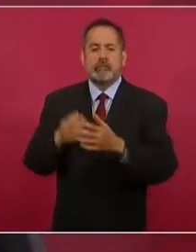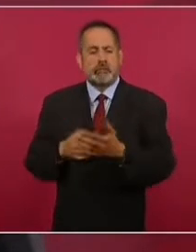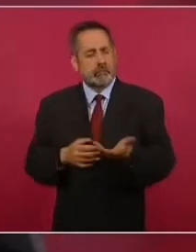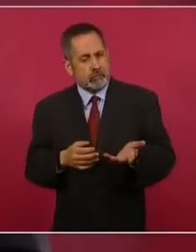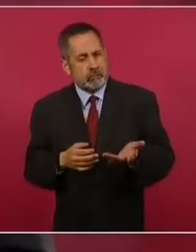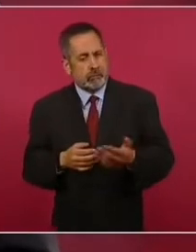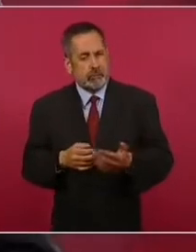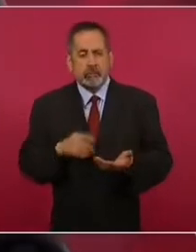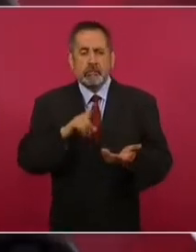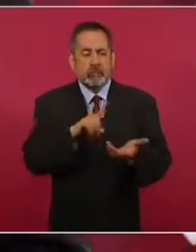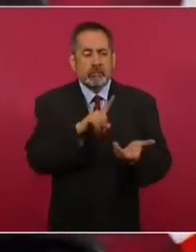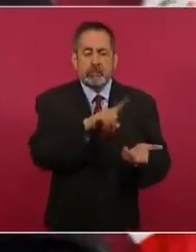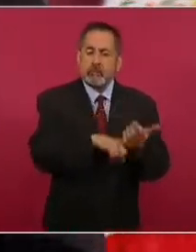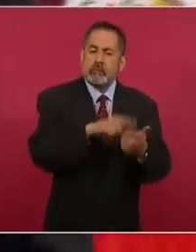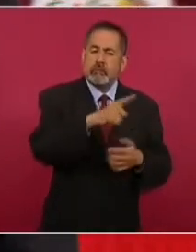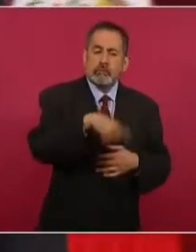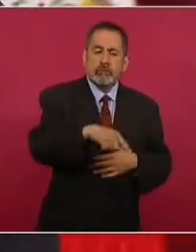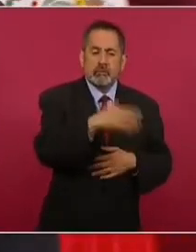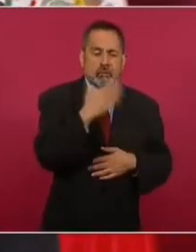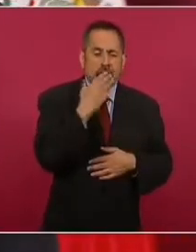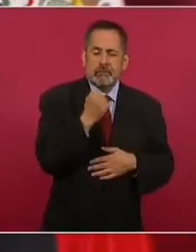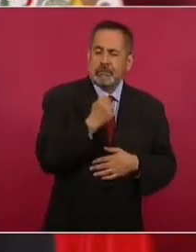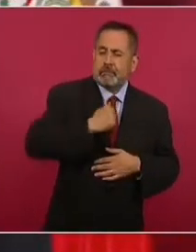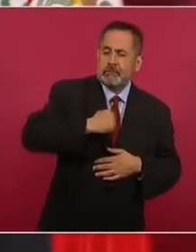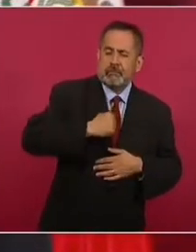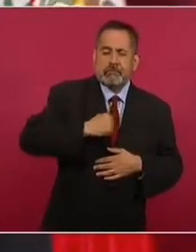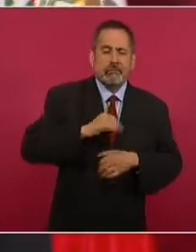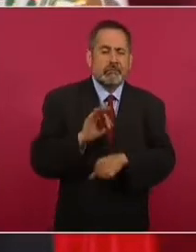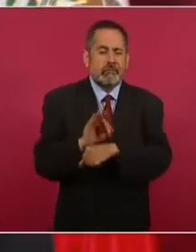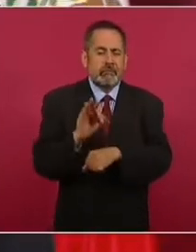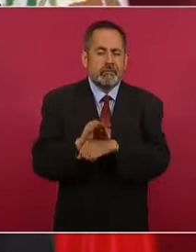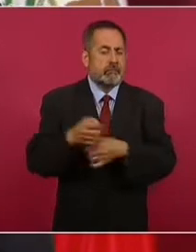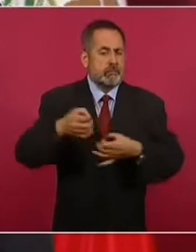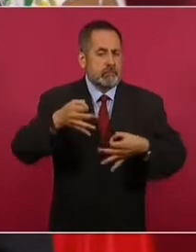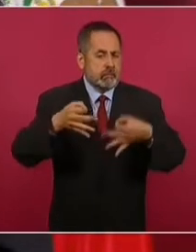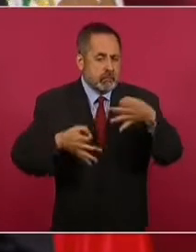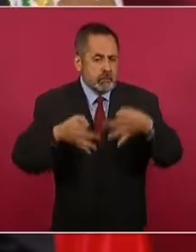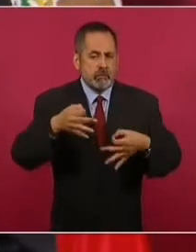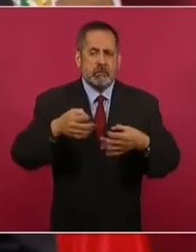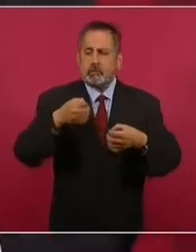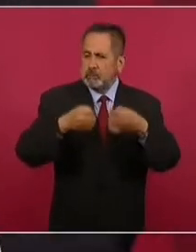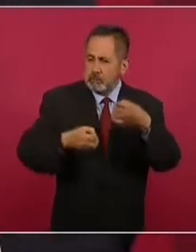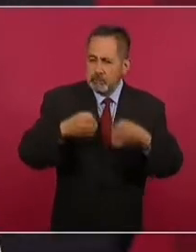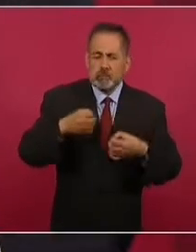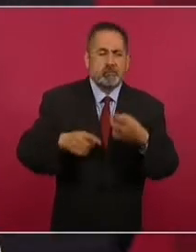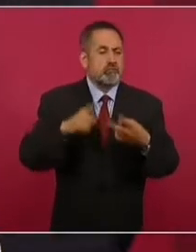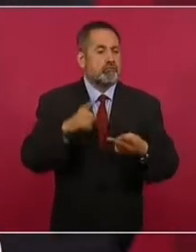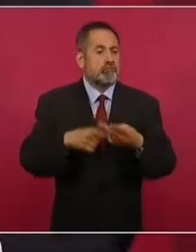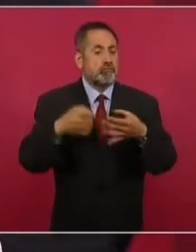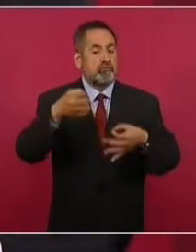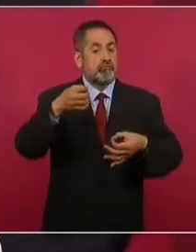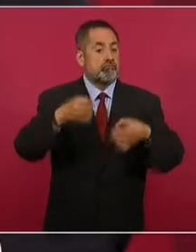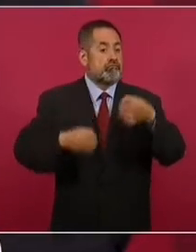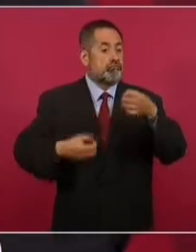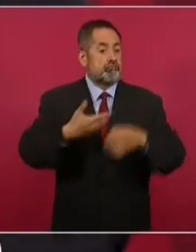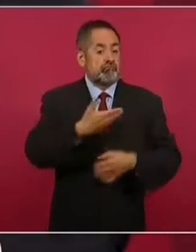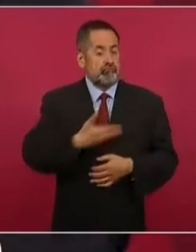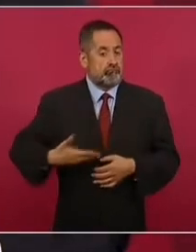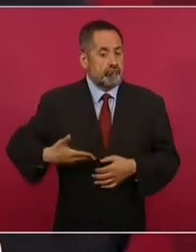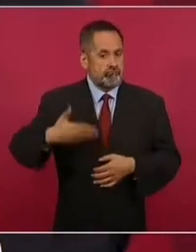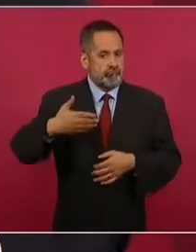porque tenían buena relación con jueces, con magistrados, incluso ministros.